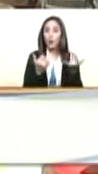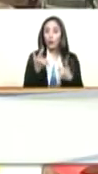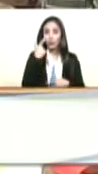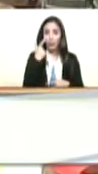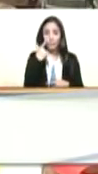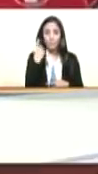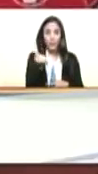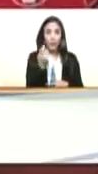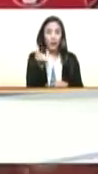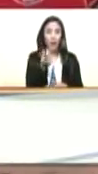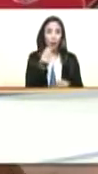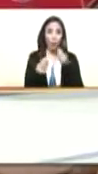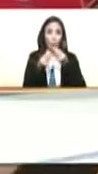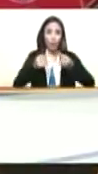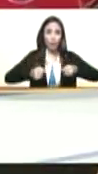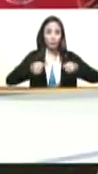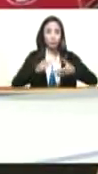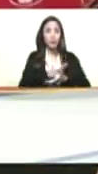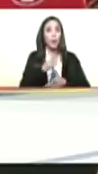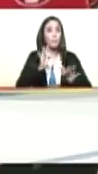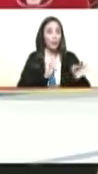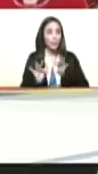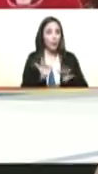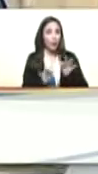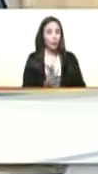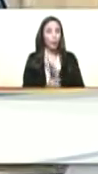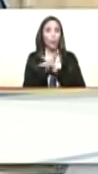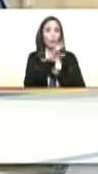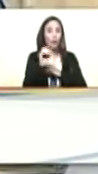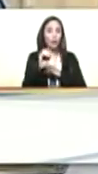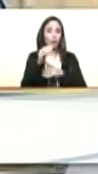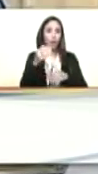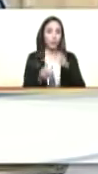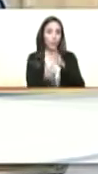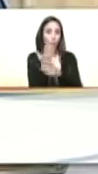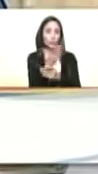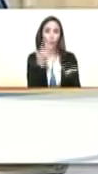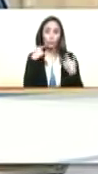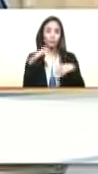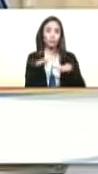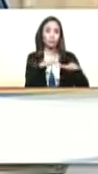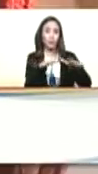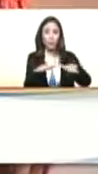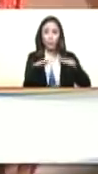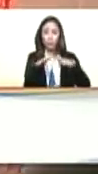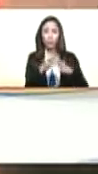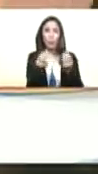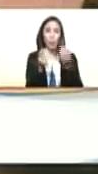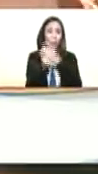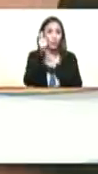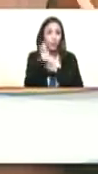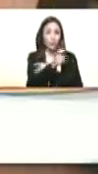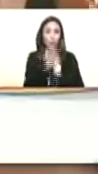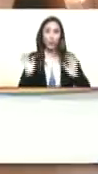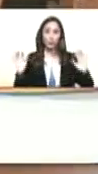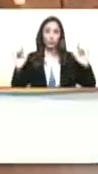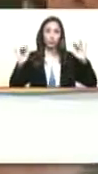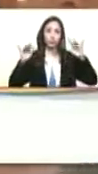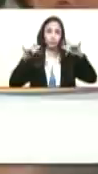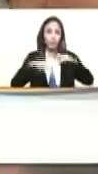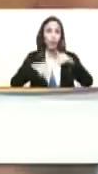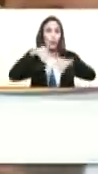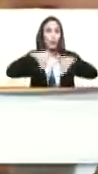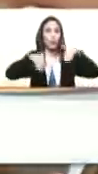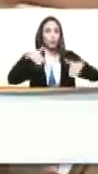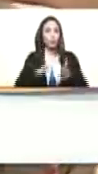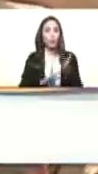prepararnos para el domingo 20 de mayo, tener un récord de participación electoral en todos los centros electorales del